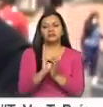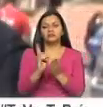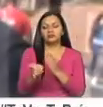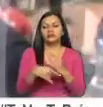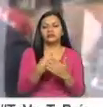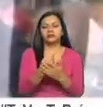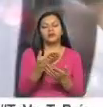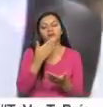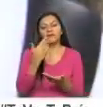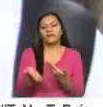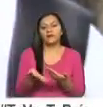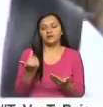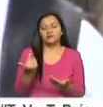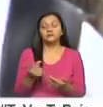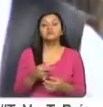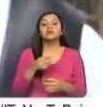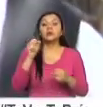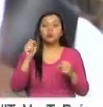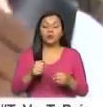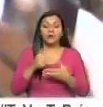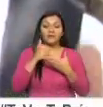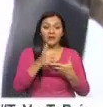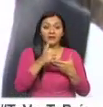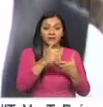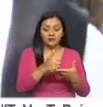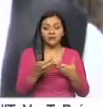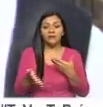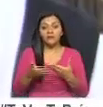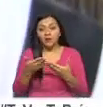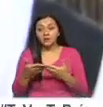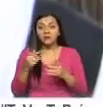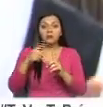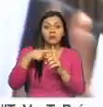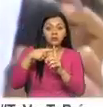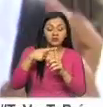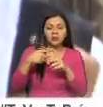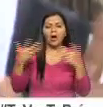grandes cantidades. ¿Sí? Todo lo que facilite y todo lo que beneficie para que las personas estén